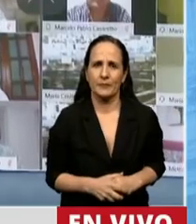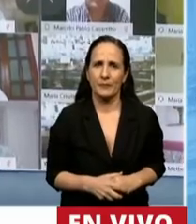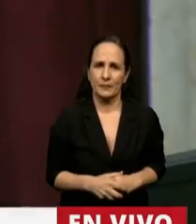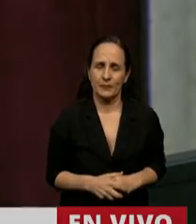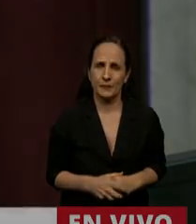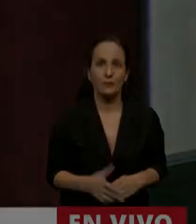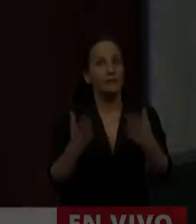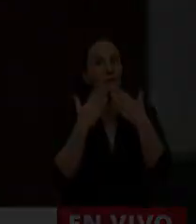Gracias, diputado.